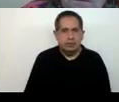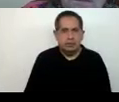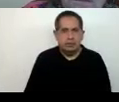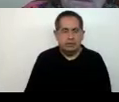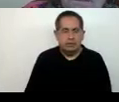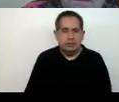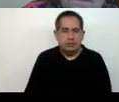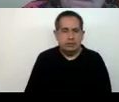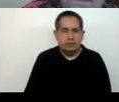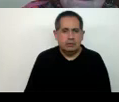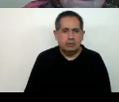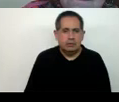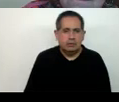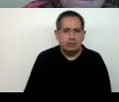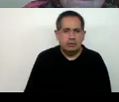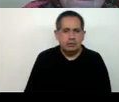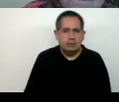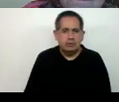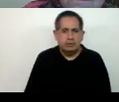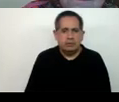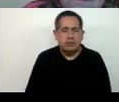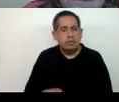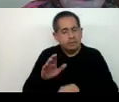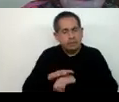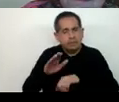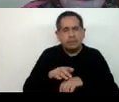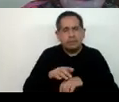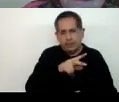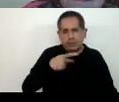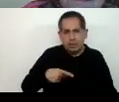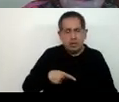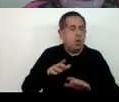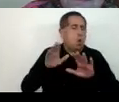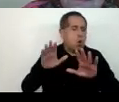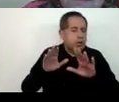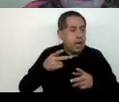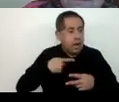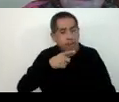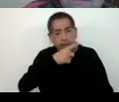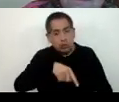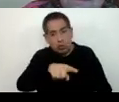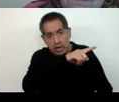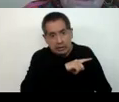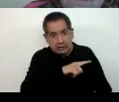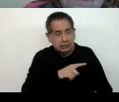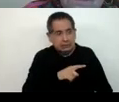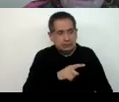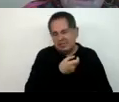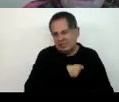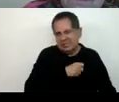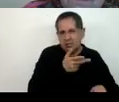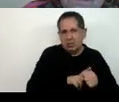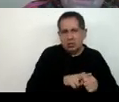Y sumando a esta pregunta, agrega la misma persona, y entendiendo que no todo el personal de salud podemos